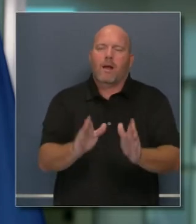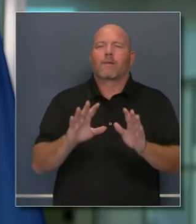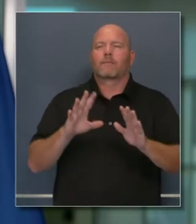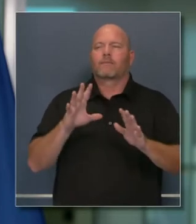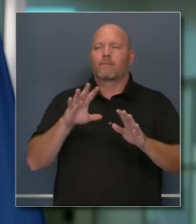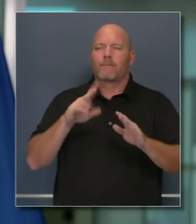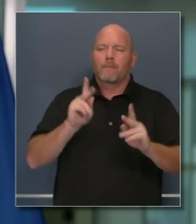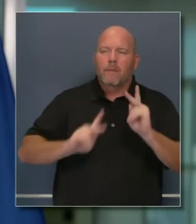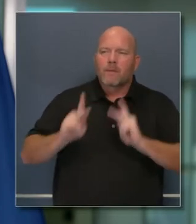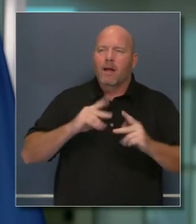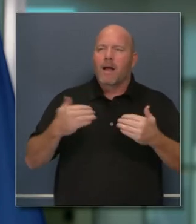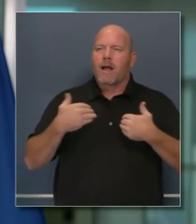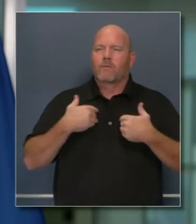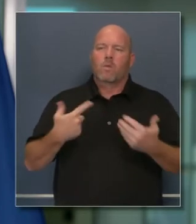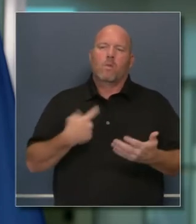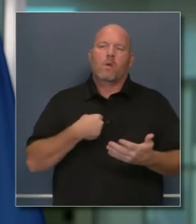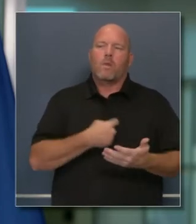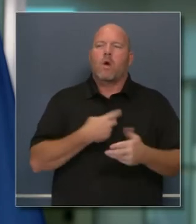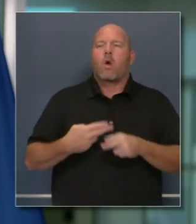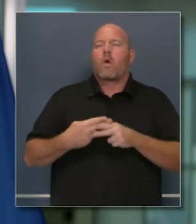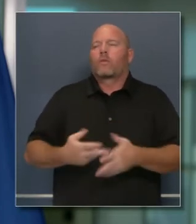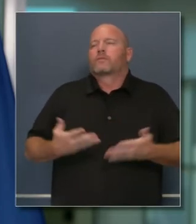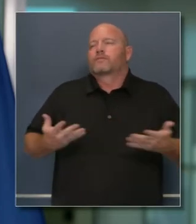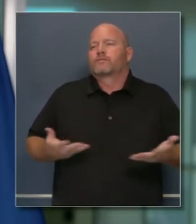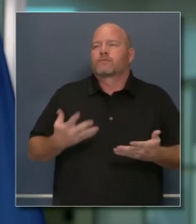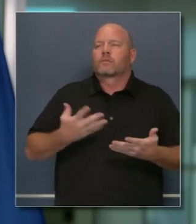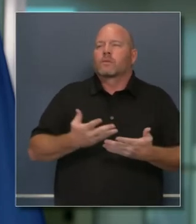la gente tenga